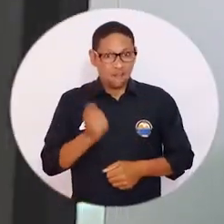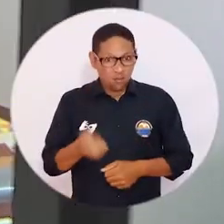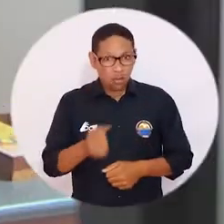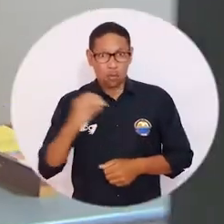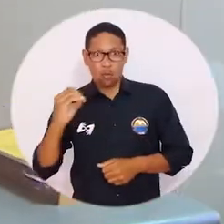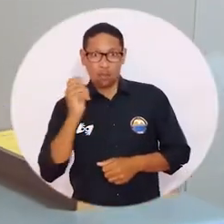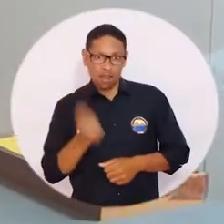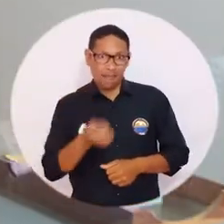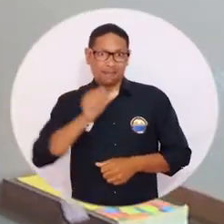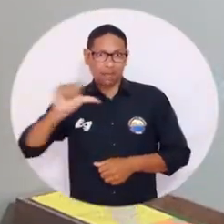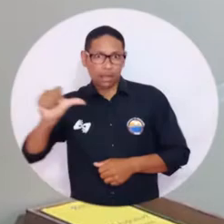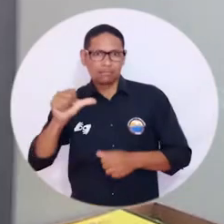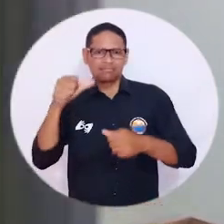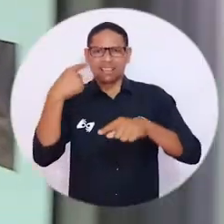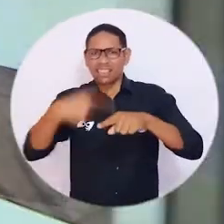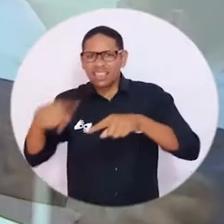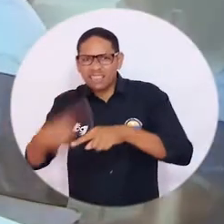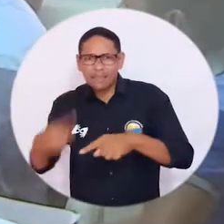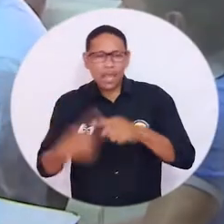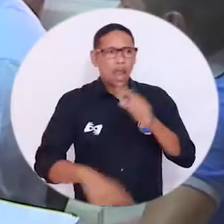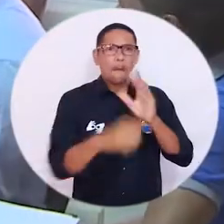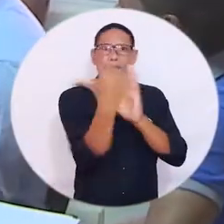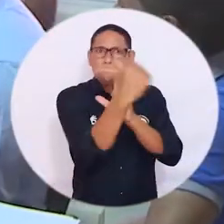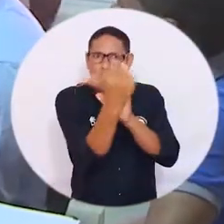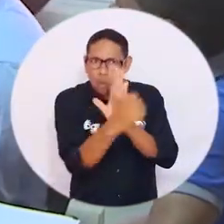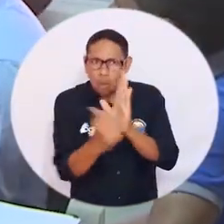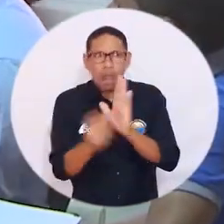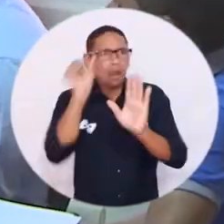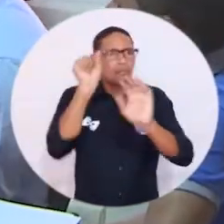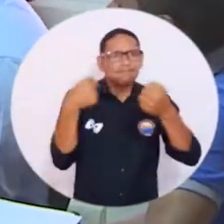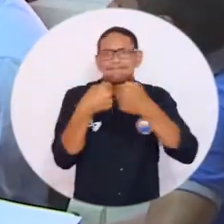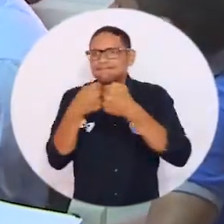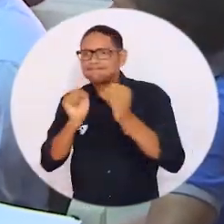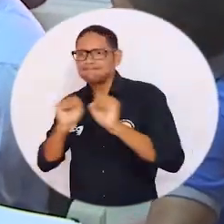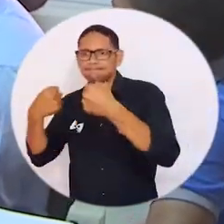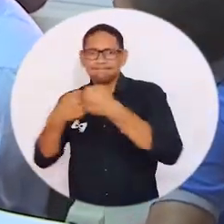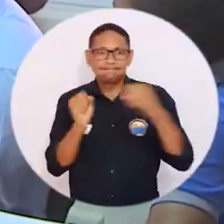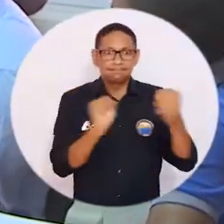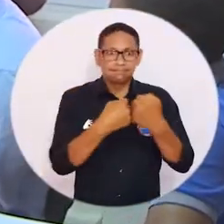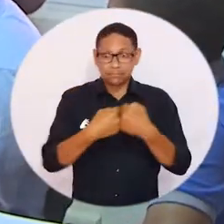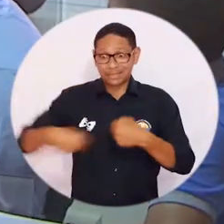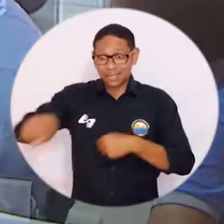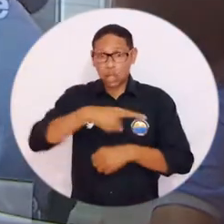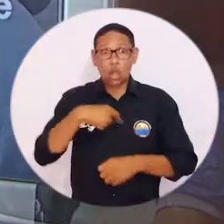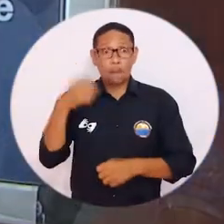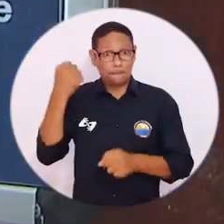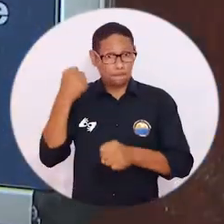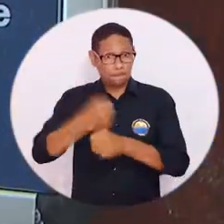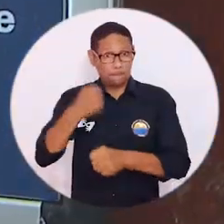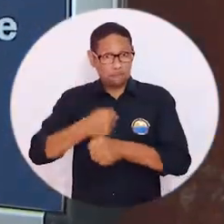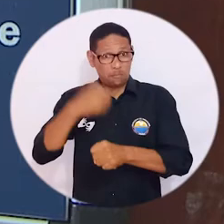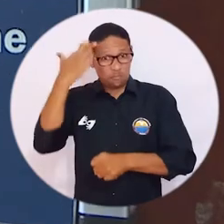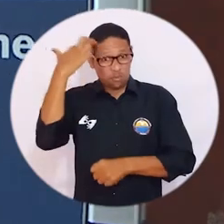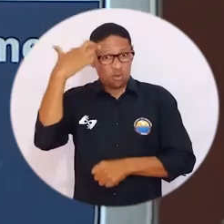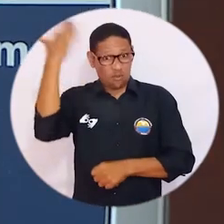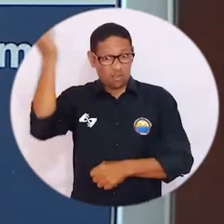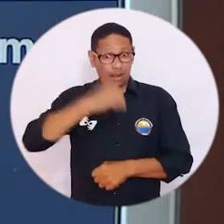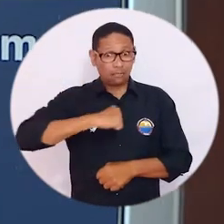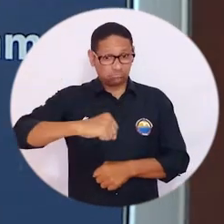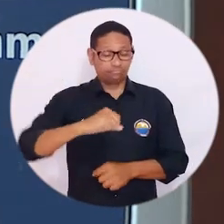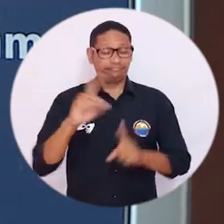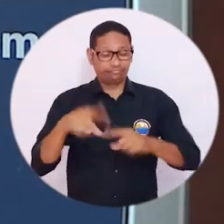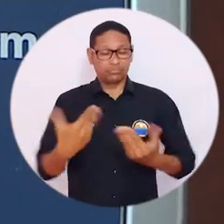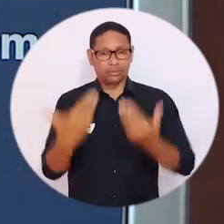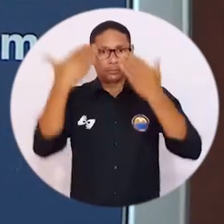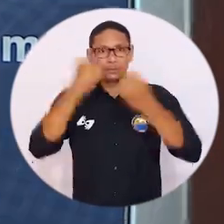el propósito de desarrollar múltiples programas y consolidar alianzas para ofrecer mayores garantías a los profesionales del derecho, así como le apunta